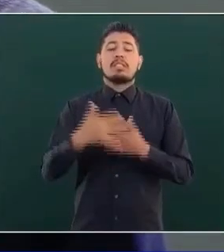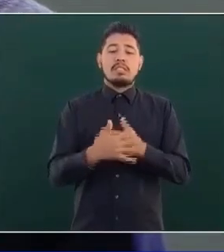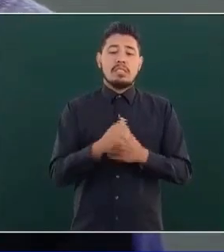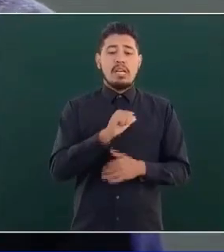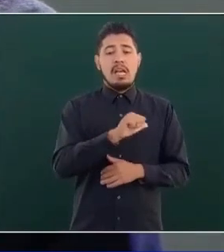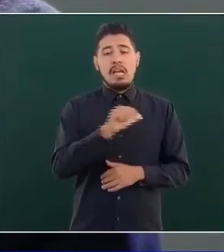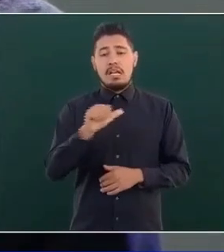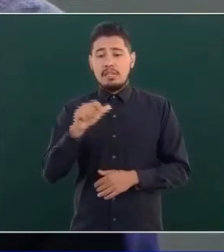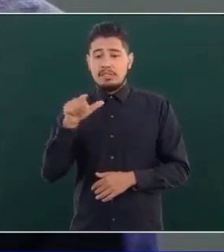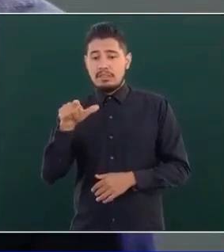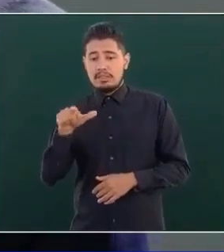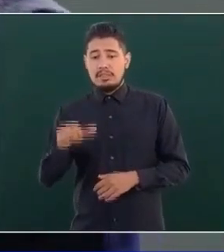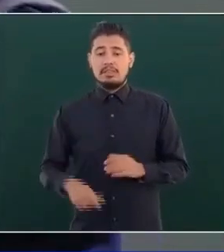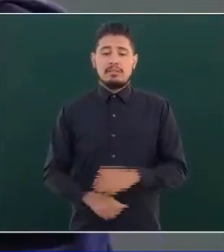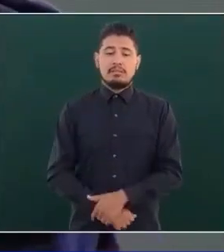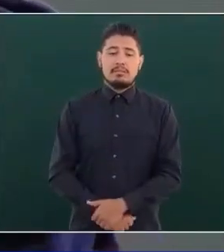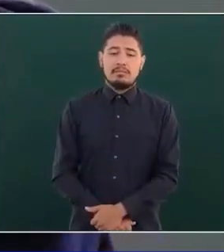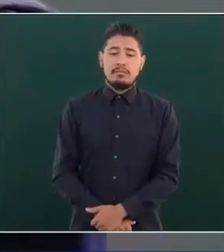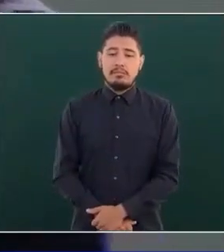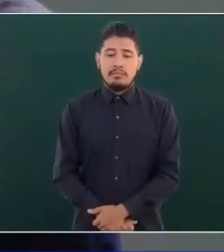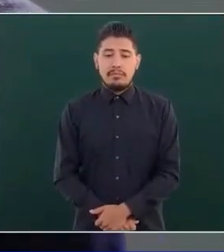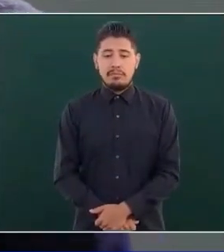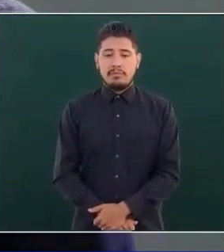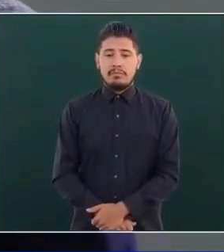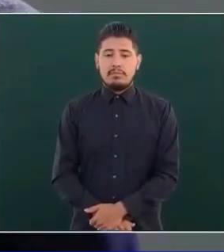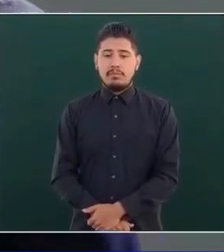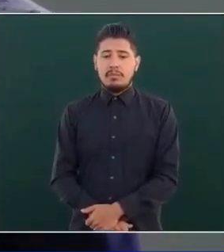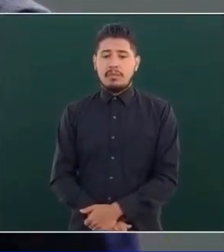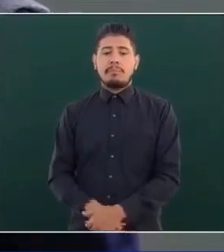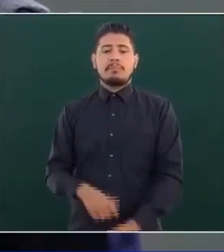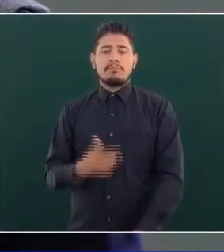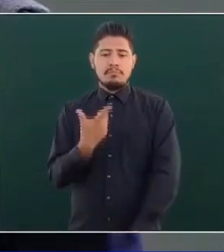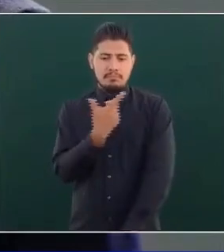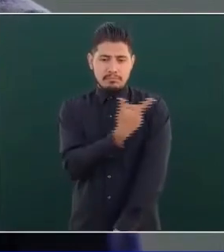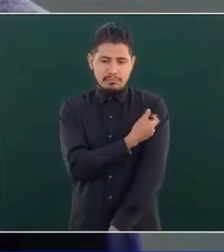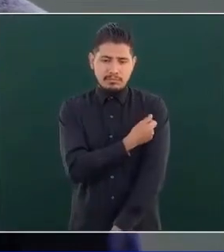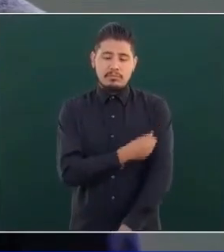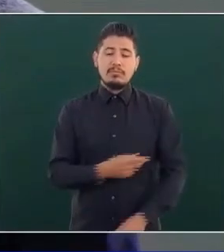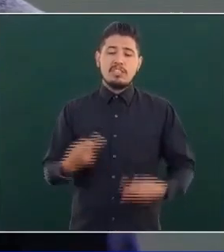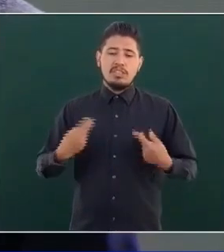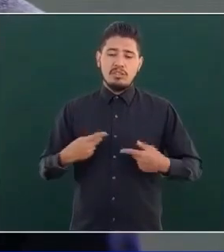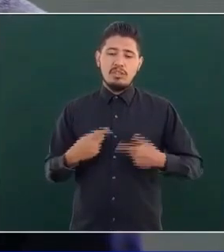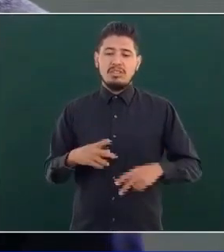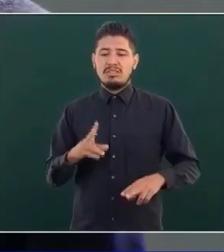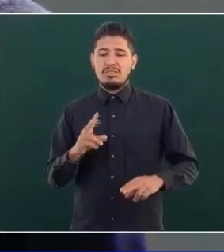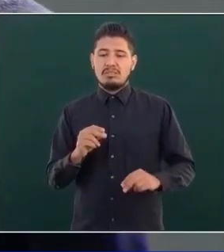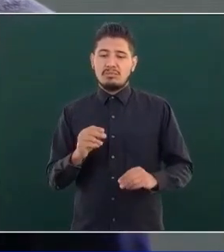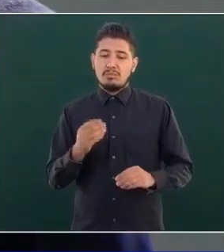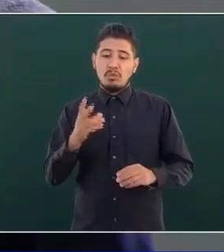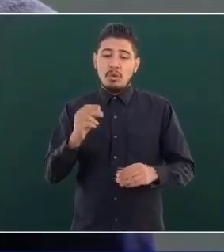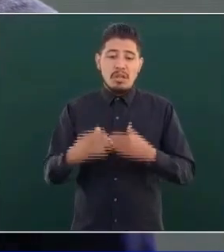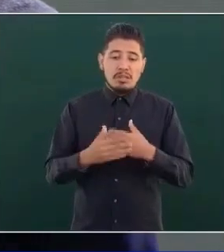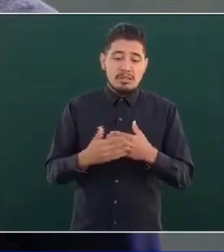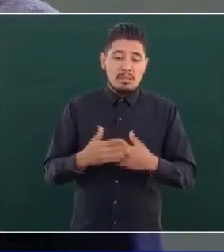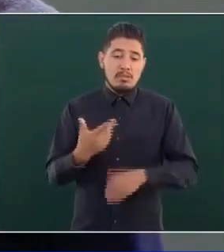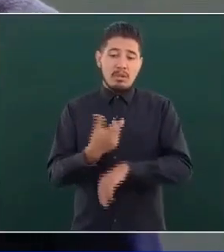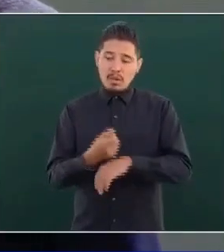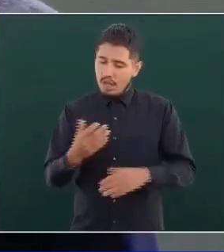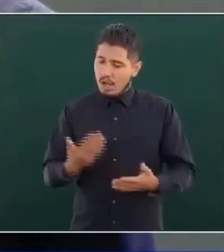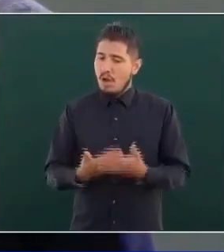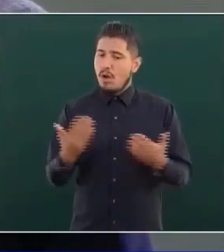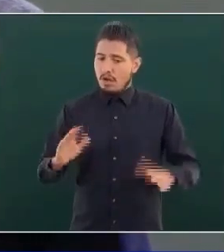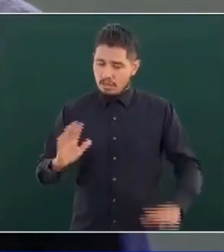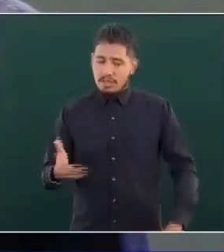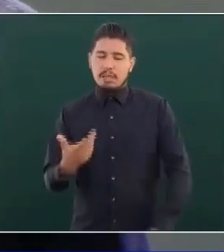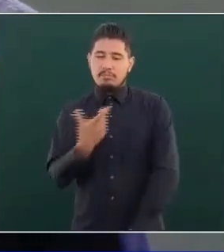17 y estamos vacunando a rezagados y no se